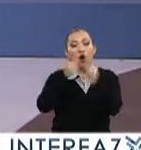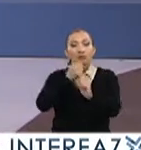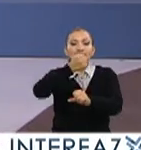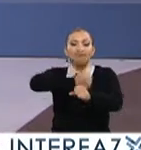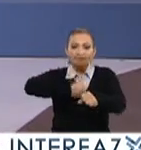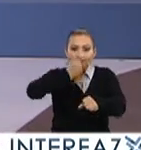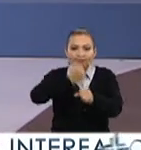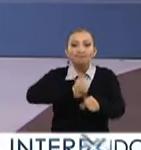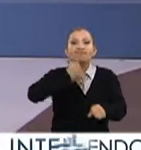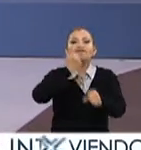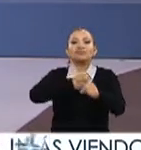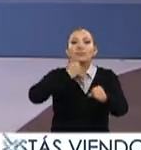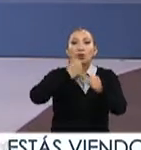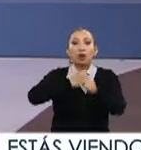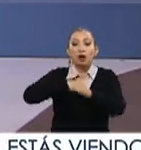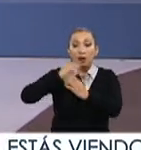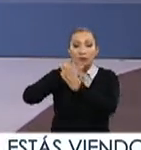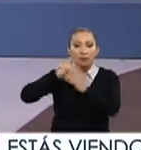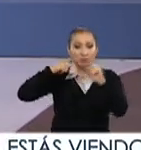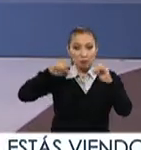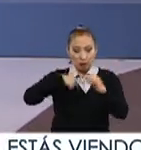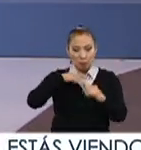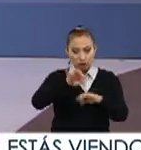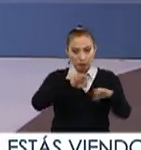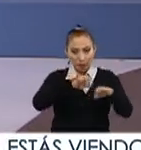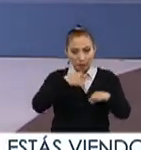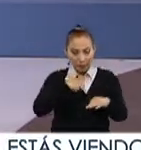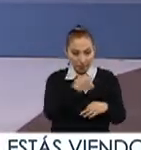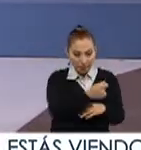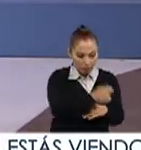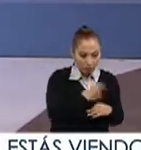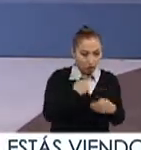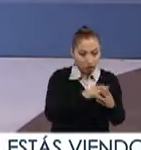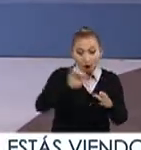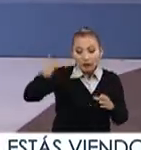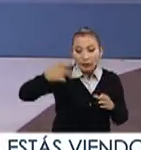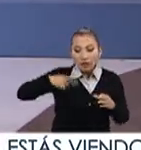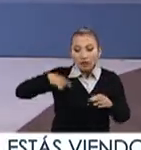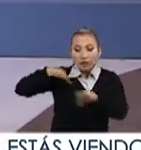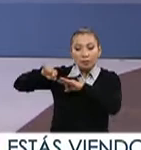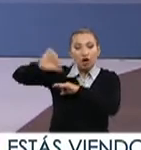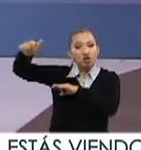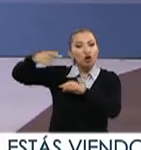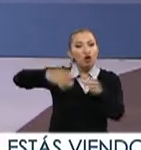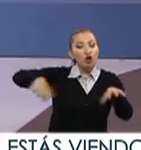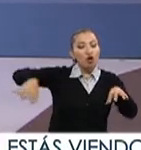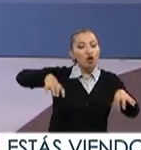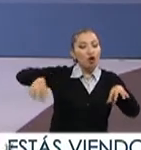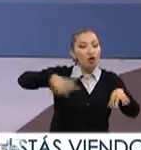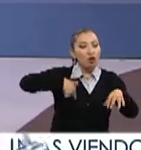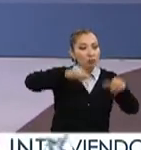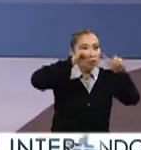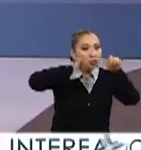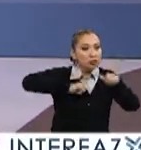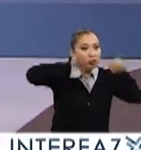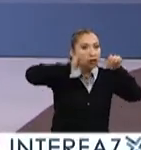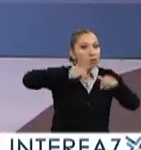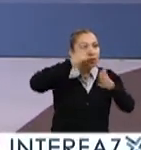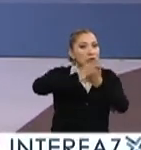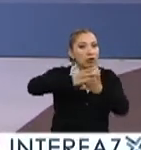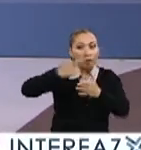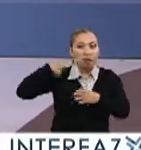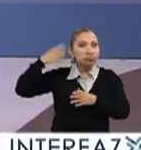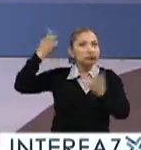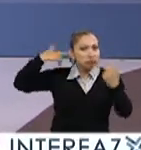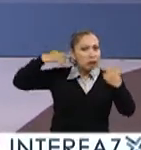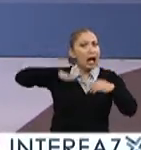de distractores. Por ejemplo, yo trabajando con mi perrita y otra persona trabajando de otro lado. Y nada más se dedica